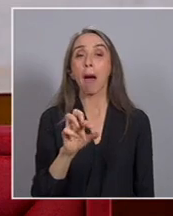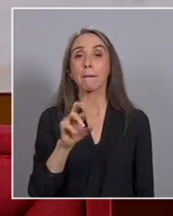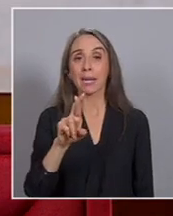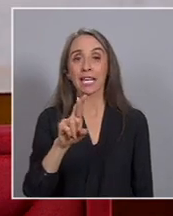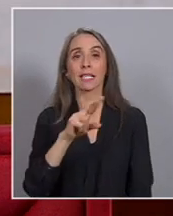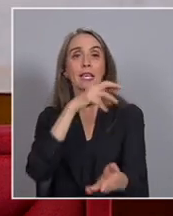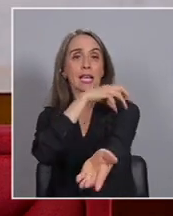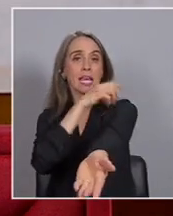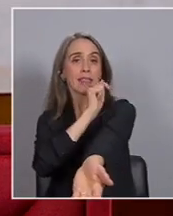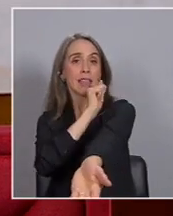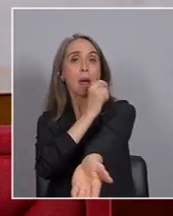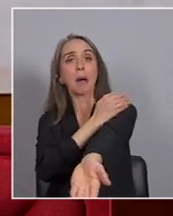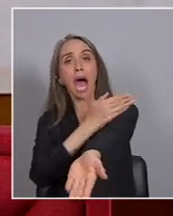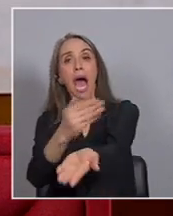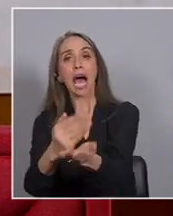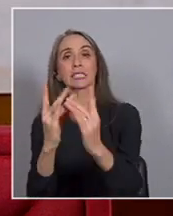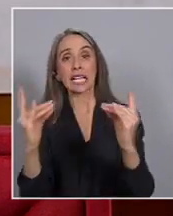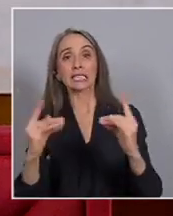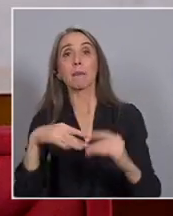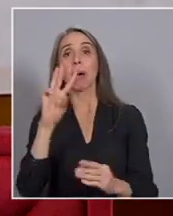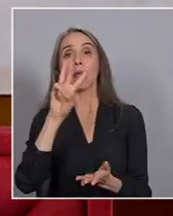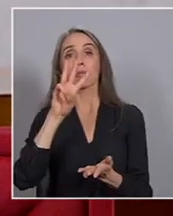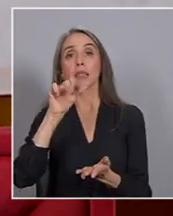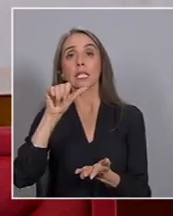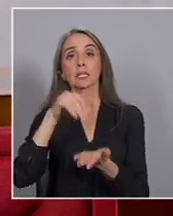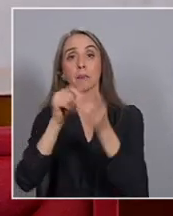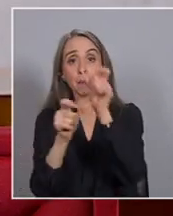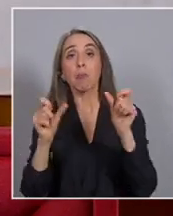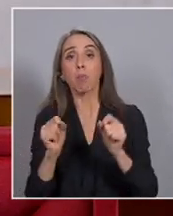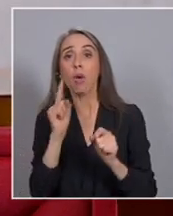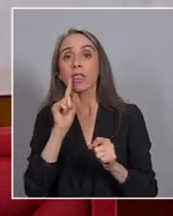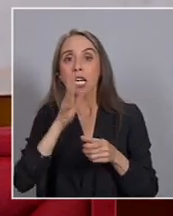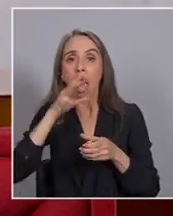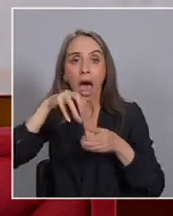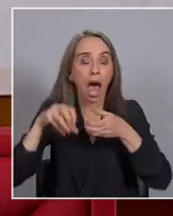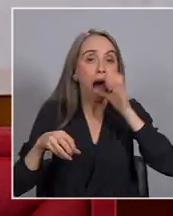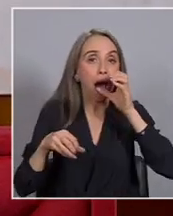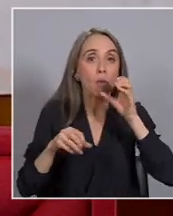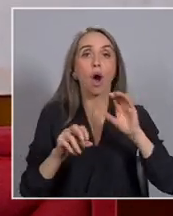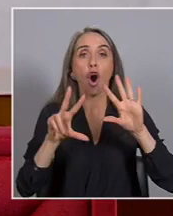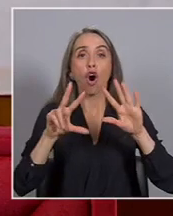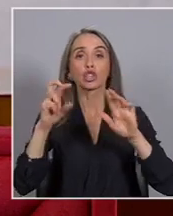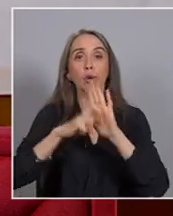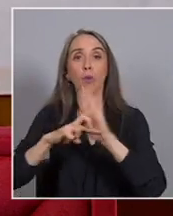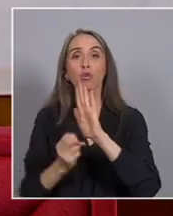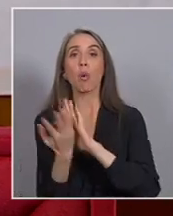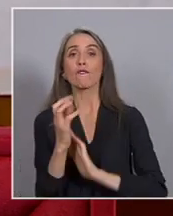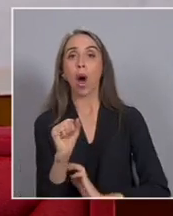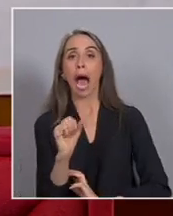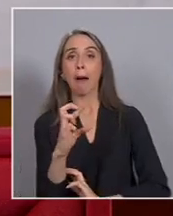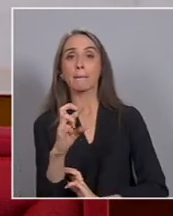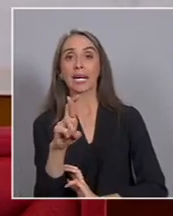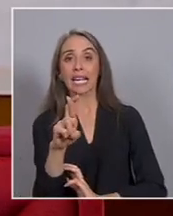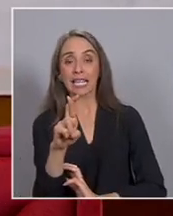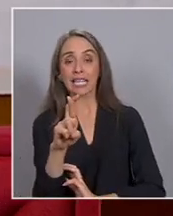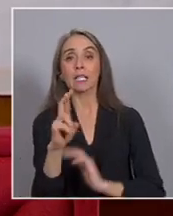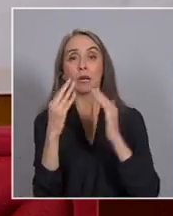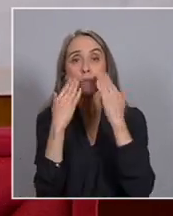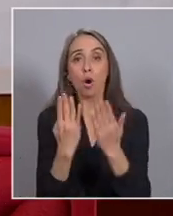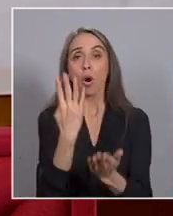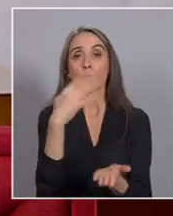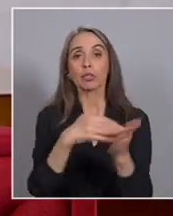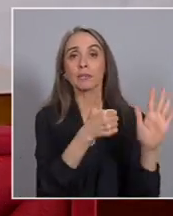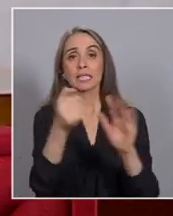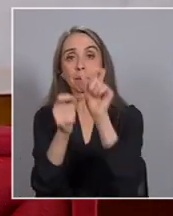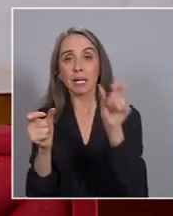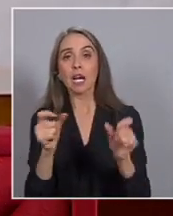más de 36.000 personas y estamos prontos a concluir la construcción de 8 nuevos proyectos que van a beneficiar a 4.600